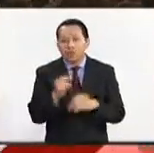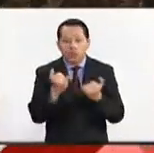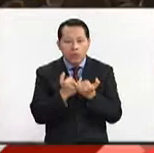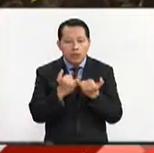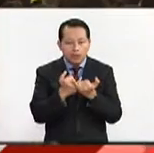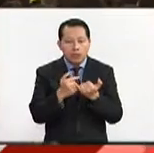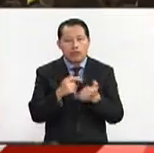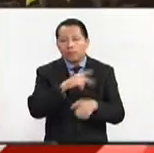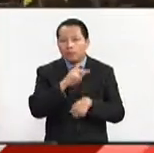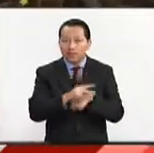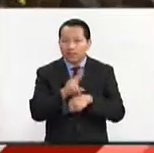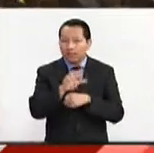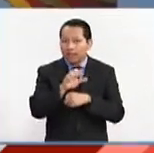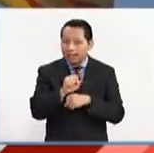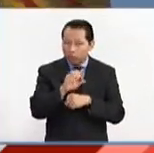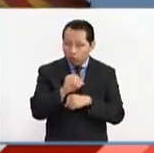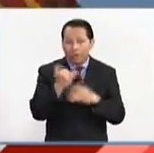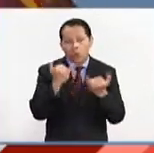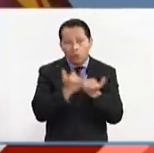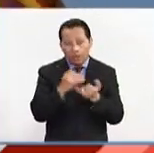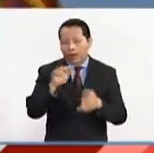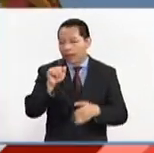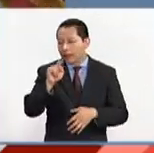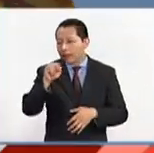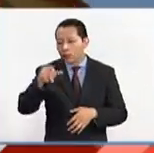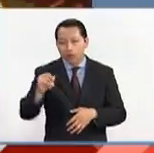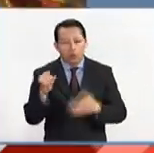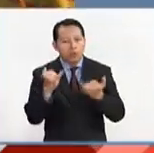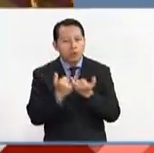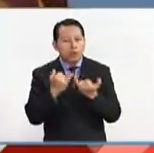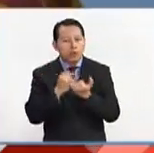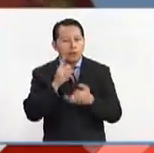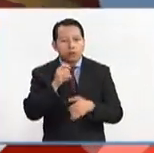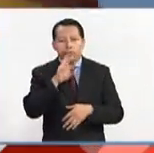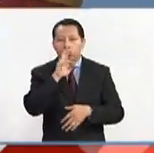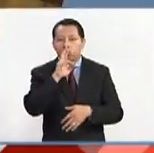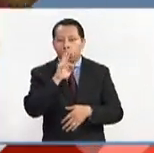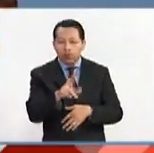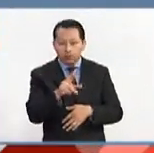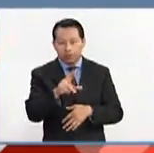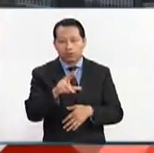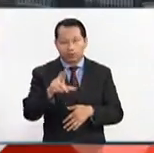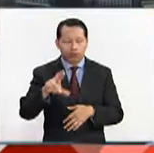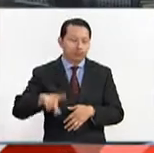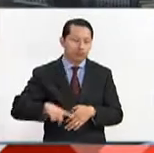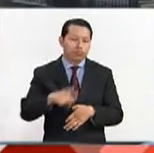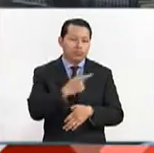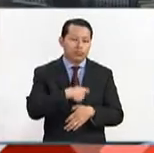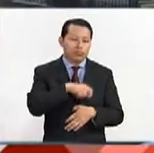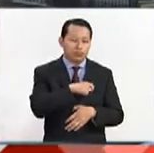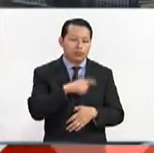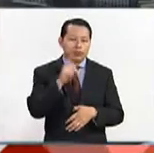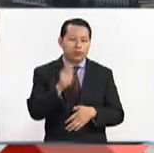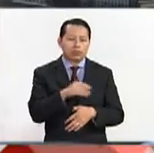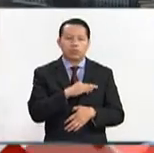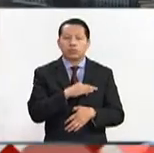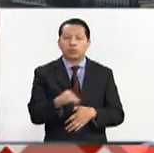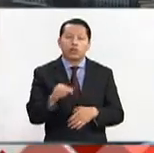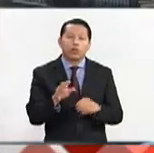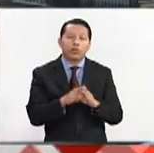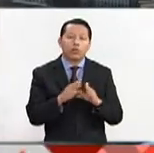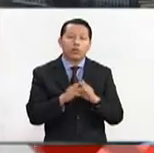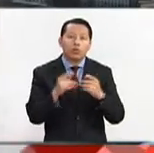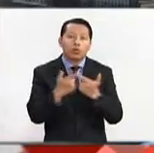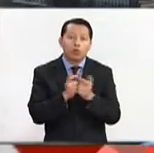País Vasco que para Cataluña, y la desproporcionalidad de la respuesta del Estado español ya garantiza que el